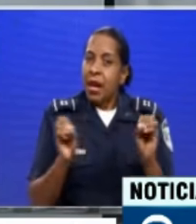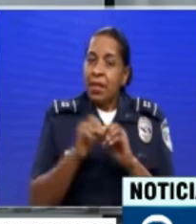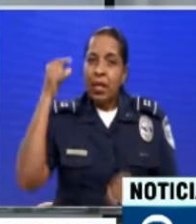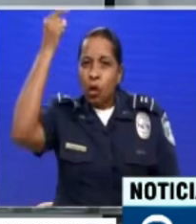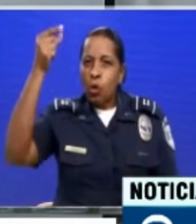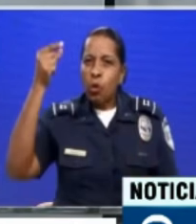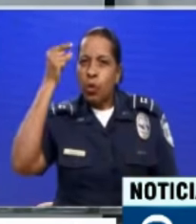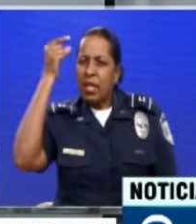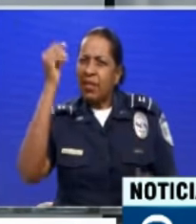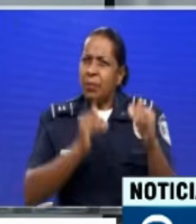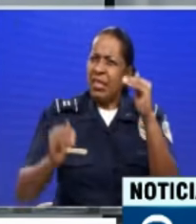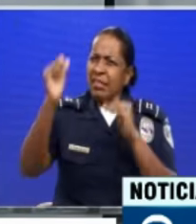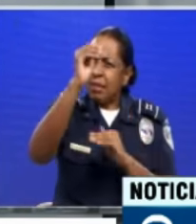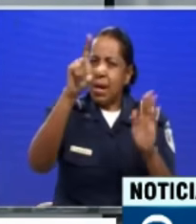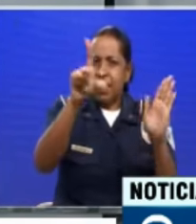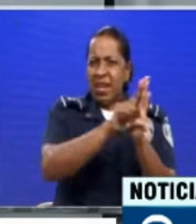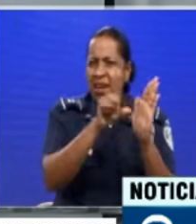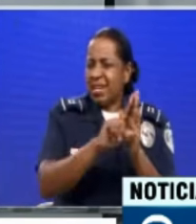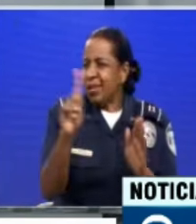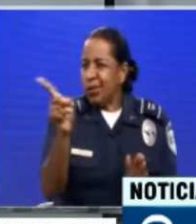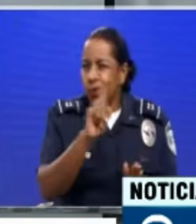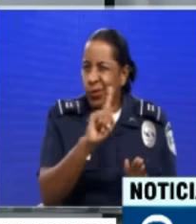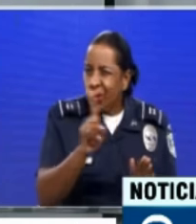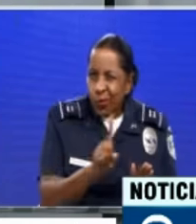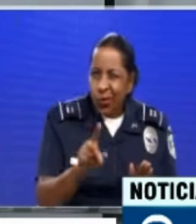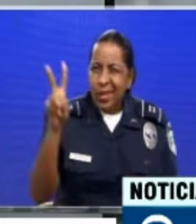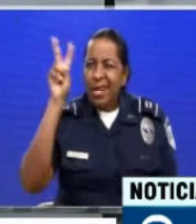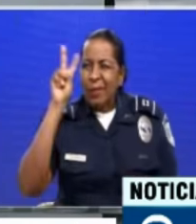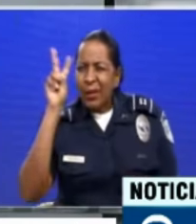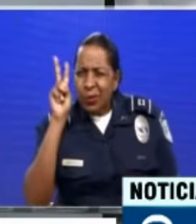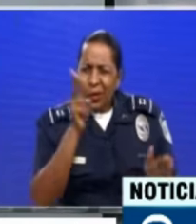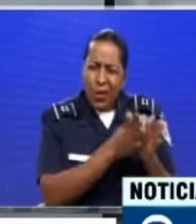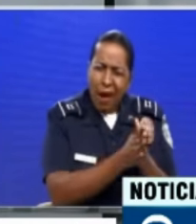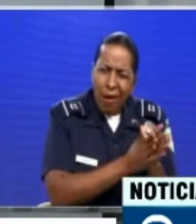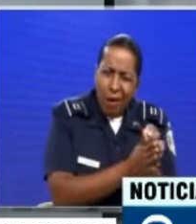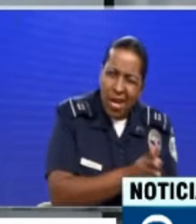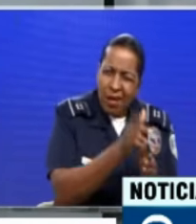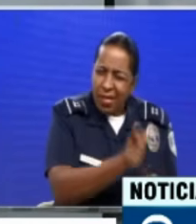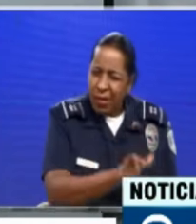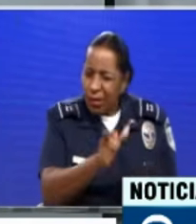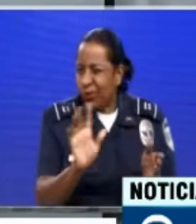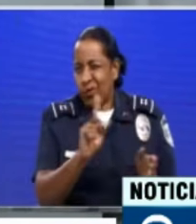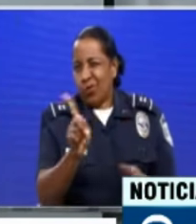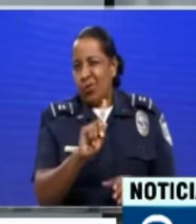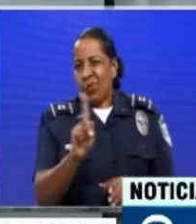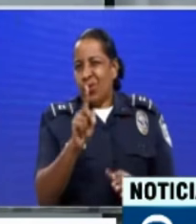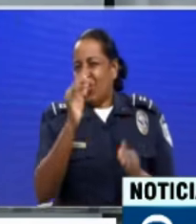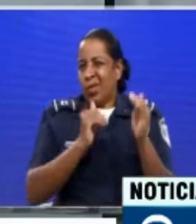nadie en mi gobierno está por encima de la ley, absolutamente nadie.